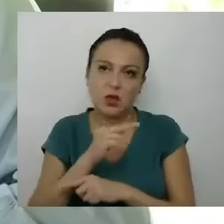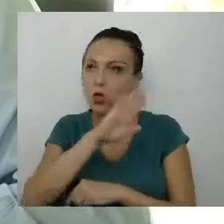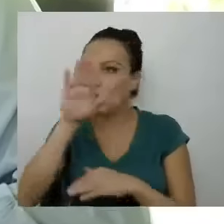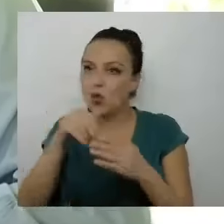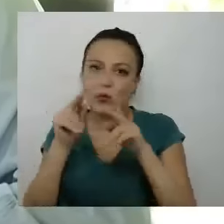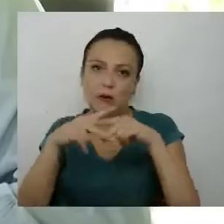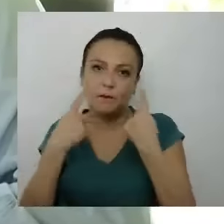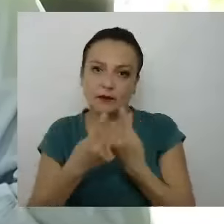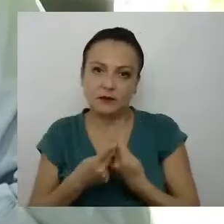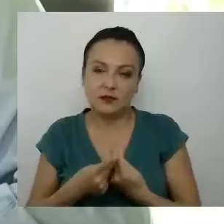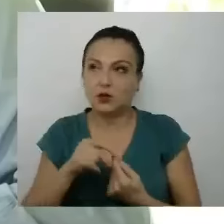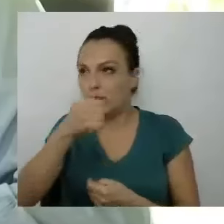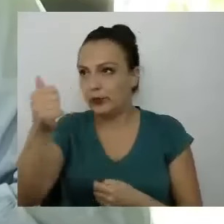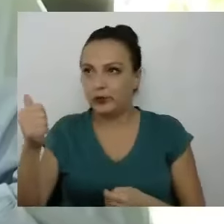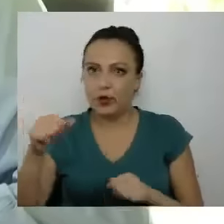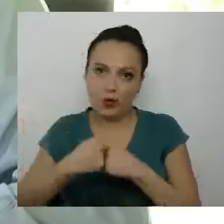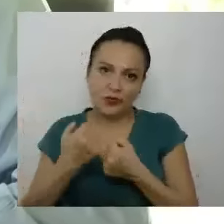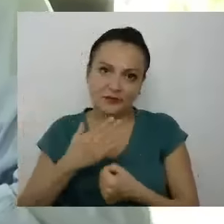de oposición.